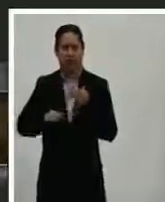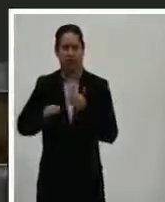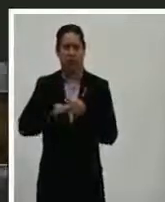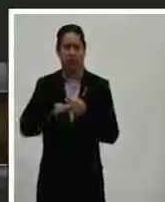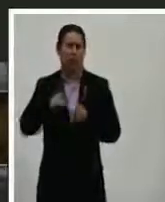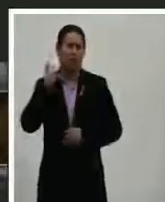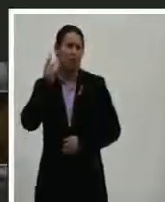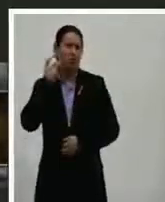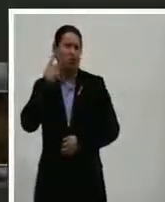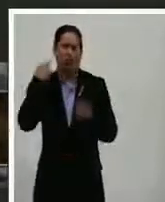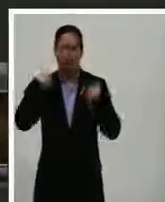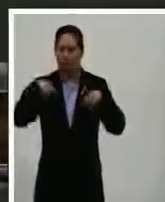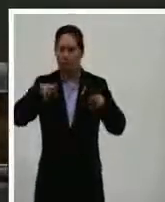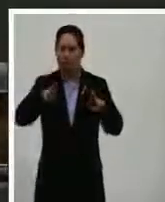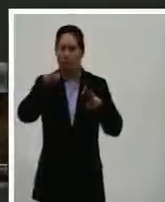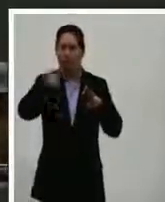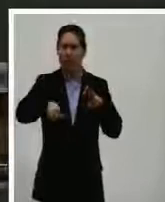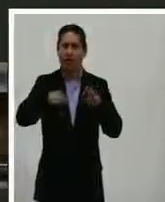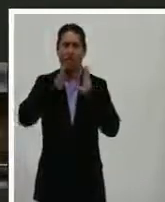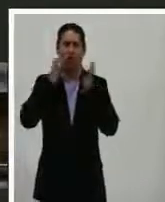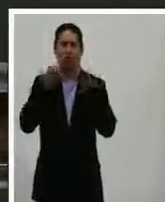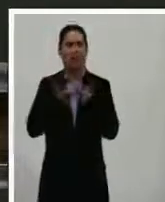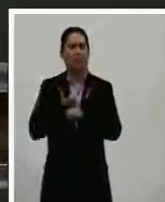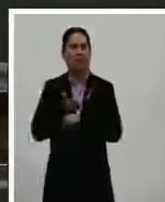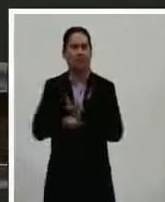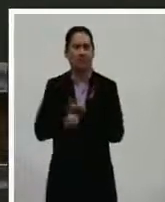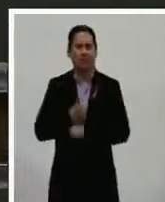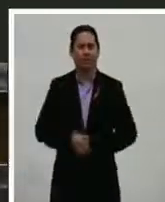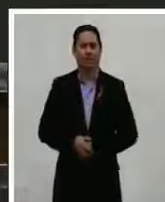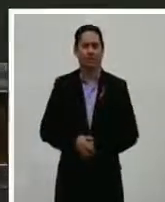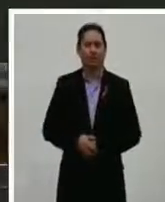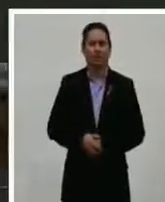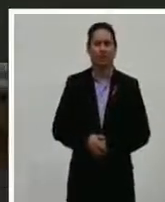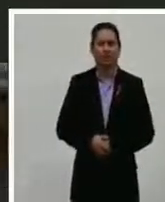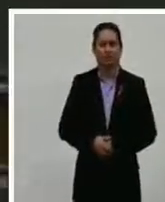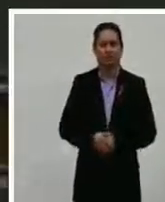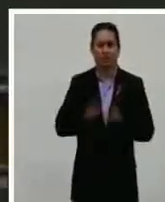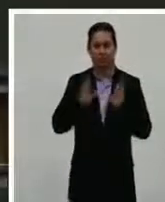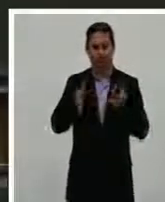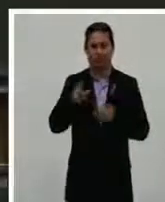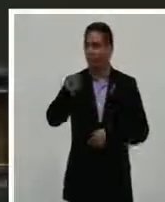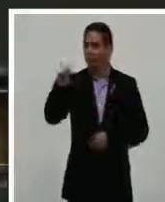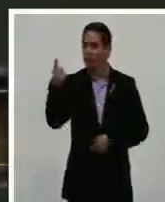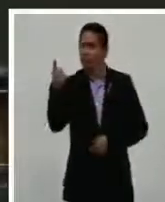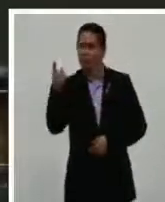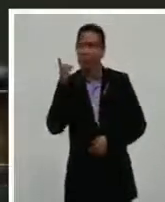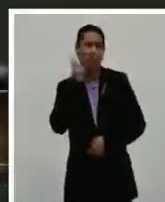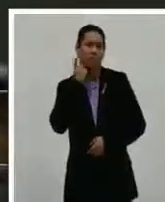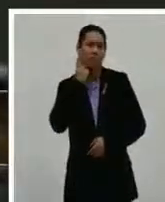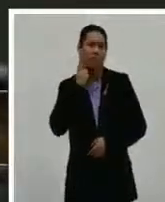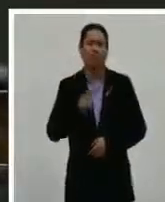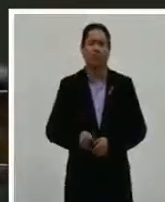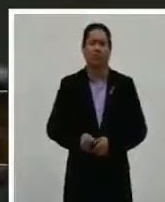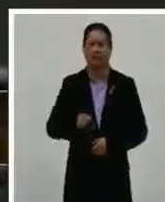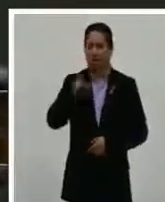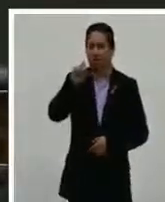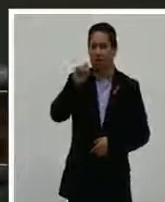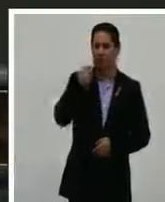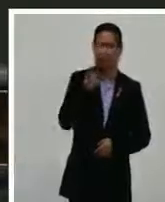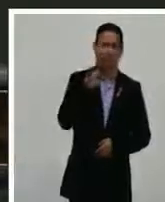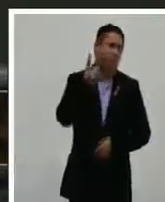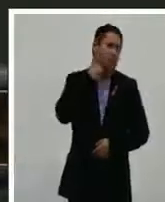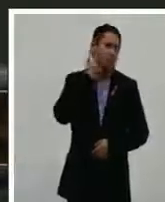representadas aquí en el congreso del estado ya que 21 diputadas y diputados presentamos esta